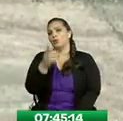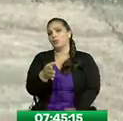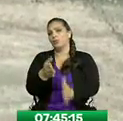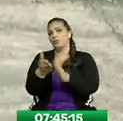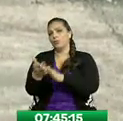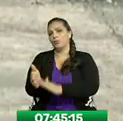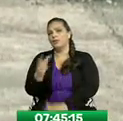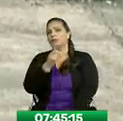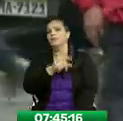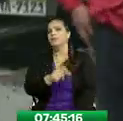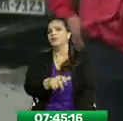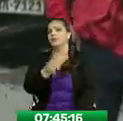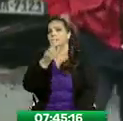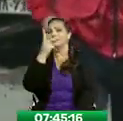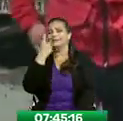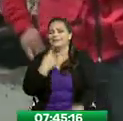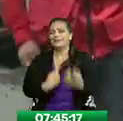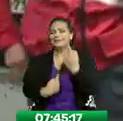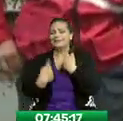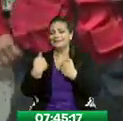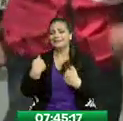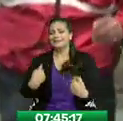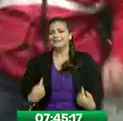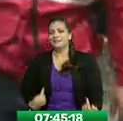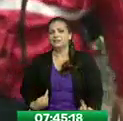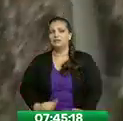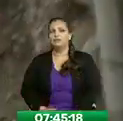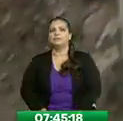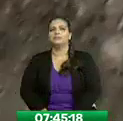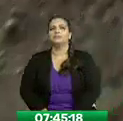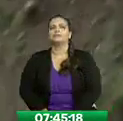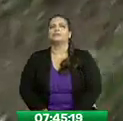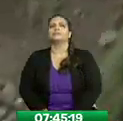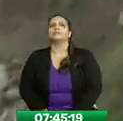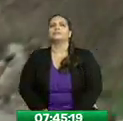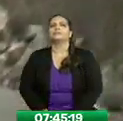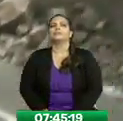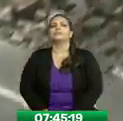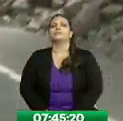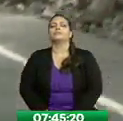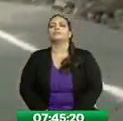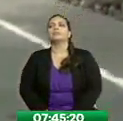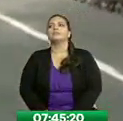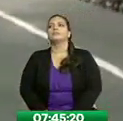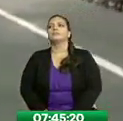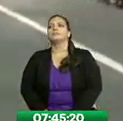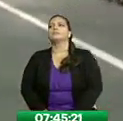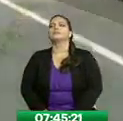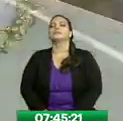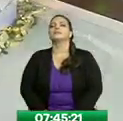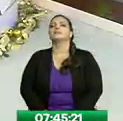de una vía de gran circulación vehicular. En Quito informó Iván Casamén.